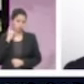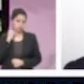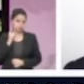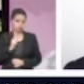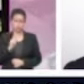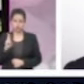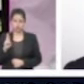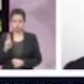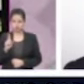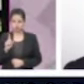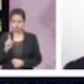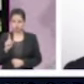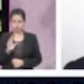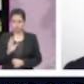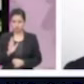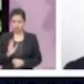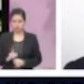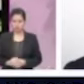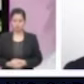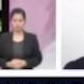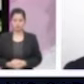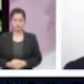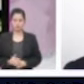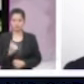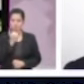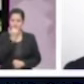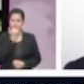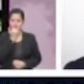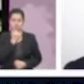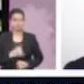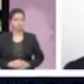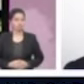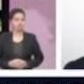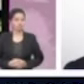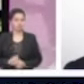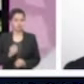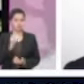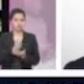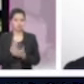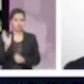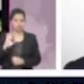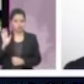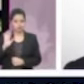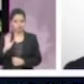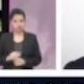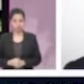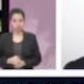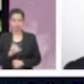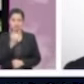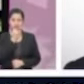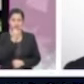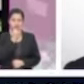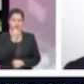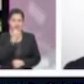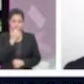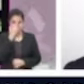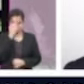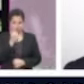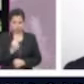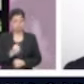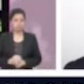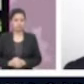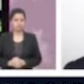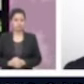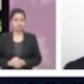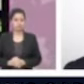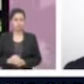entonces, lo lógico es que el Tribunal Electoral mañana ratifique la decisión del INE, que fue volverle a negar